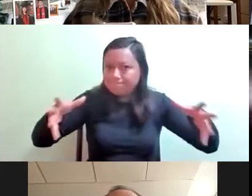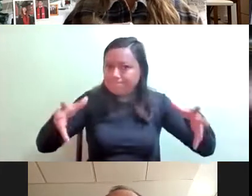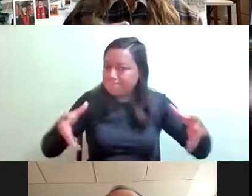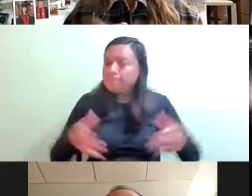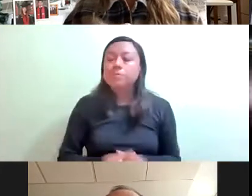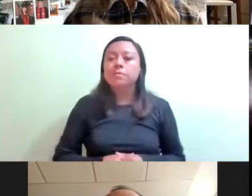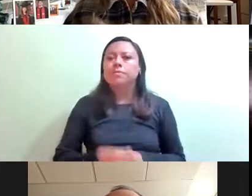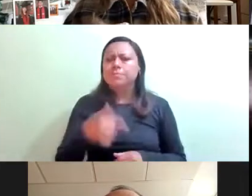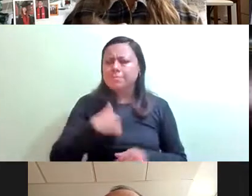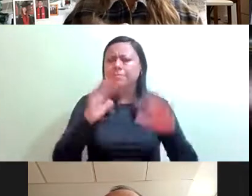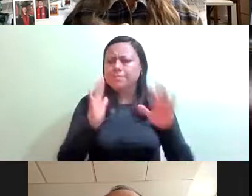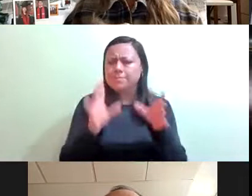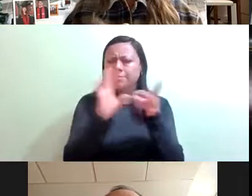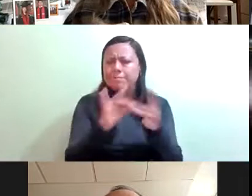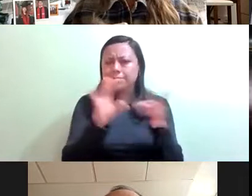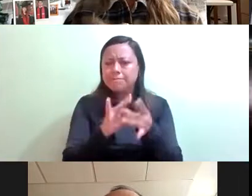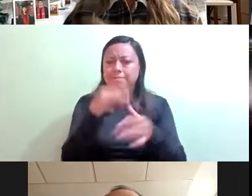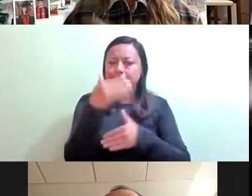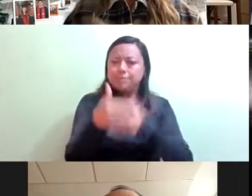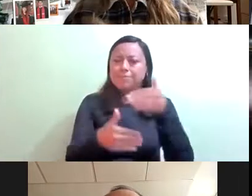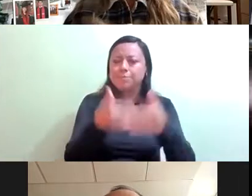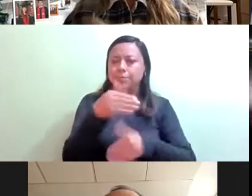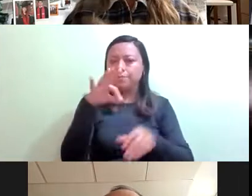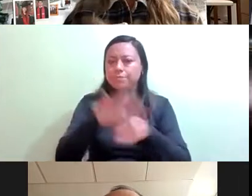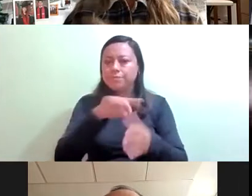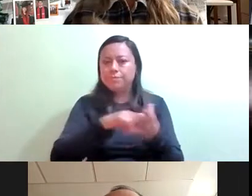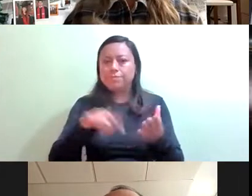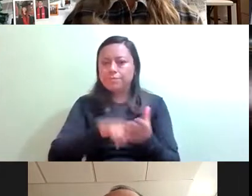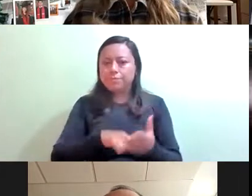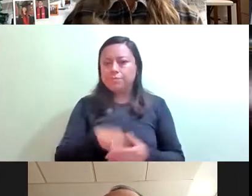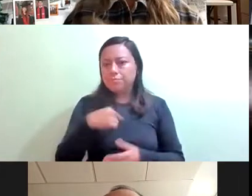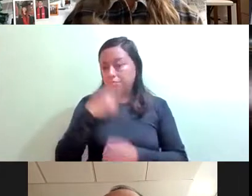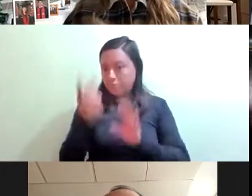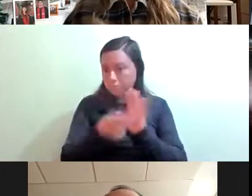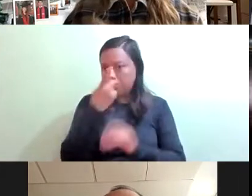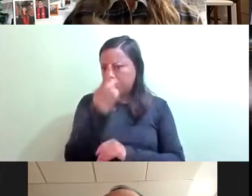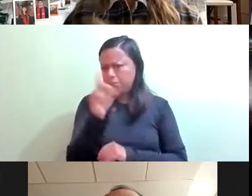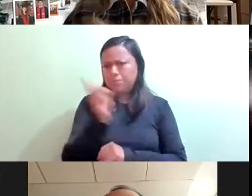Ya hablé de la cuestión del proceso electoral, por tanto no repito.